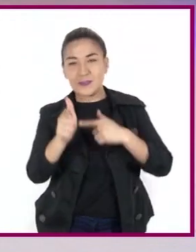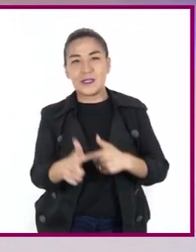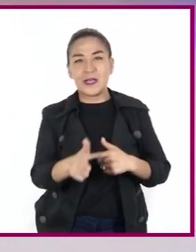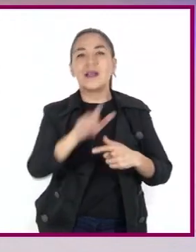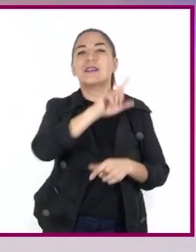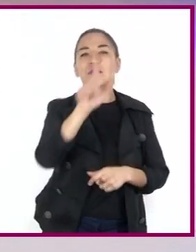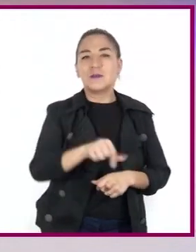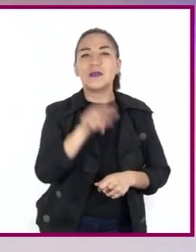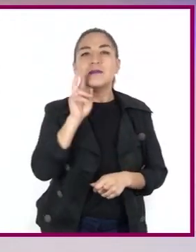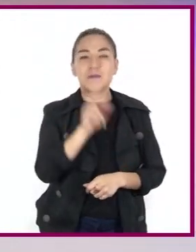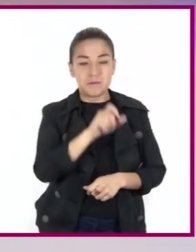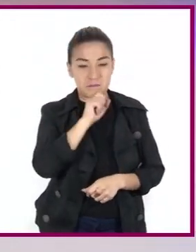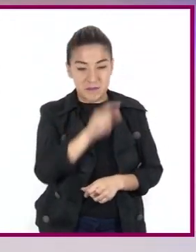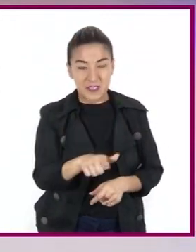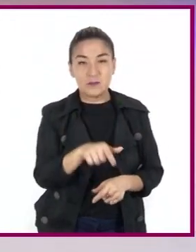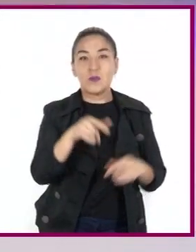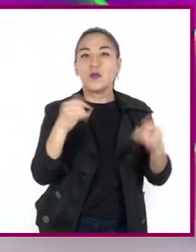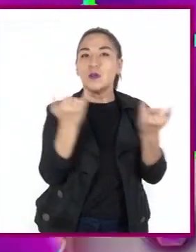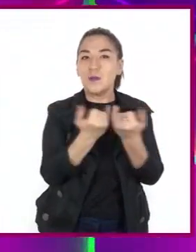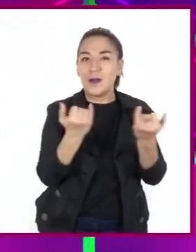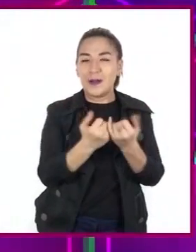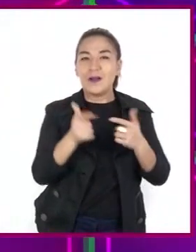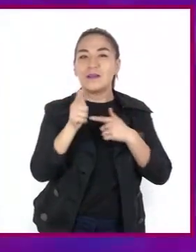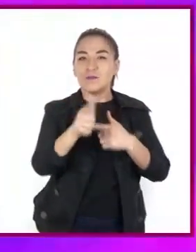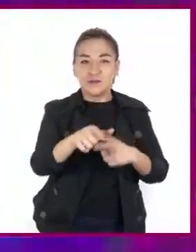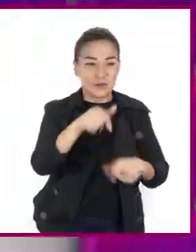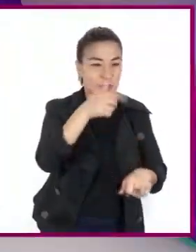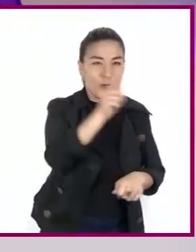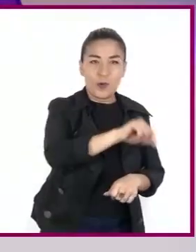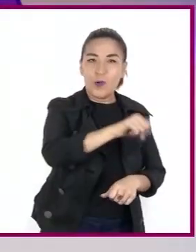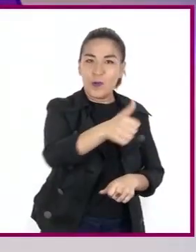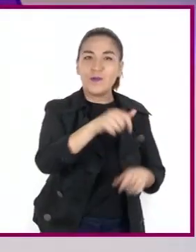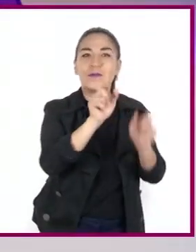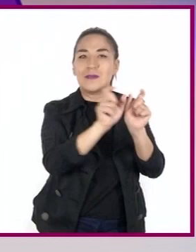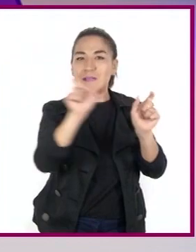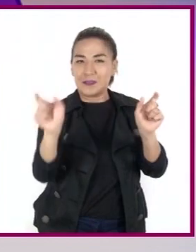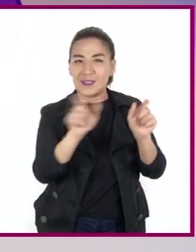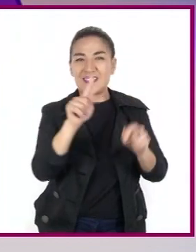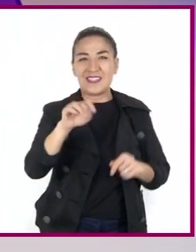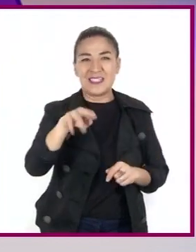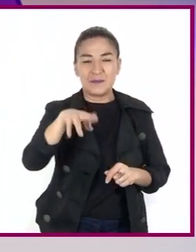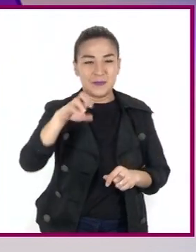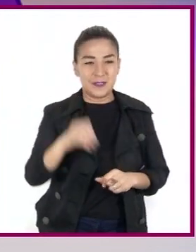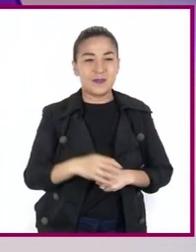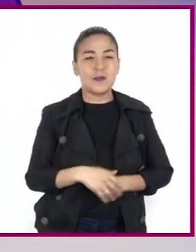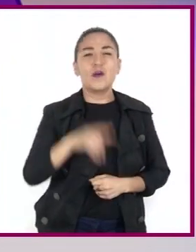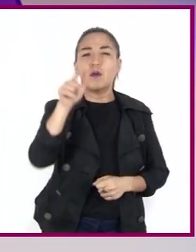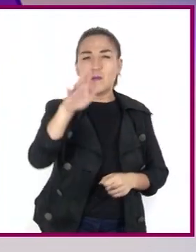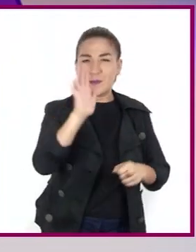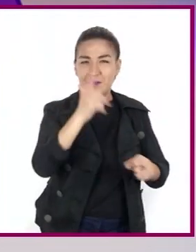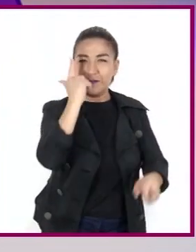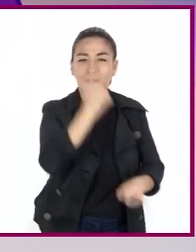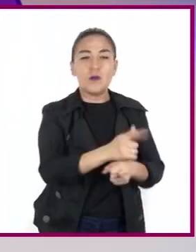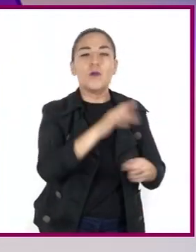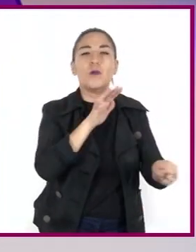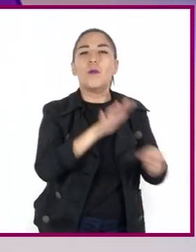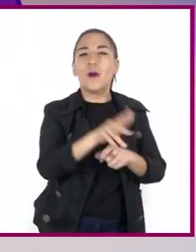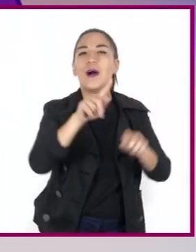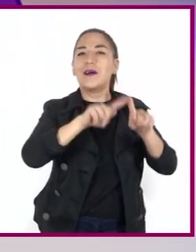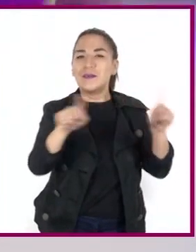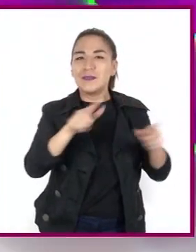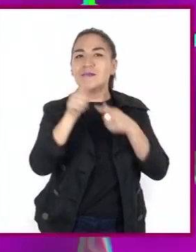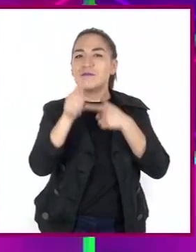observa si la diferencia es constante entre los demás términos. ¿Ya se dieron cuenta cuál es la diferencia entre los términos de la